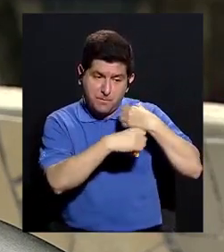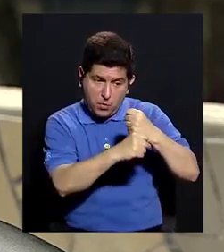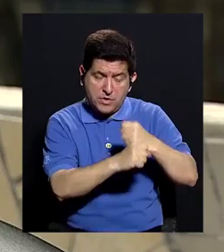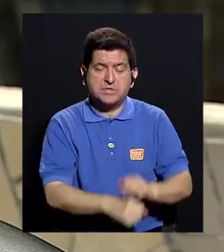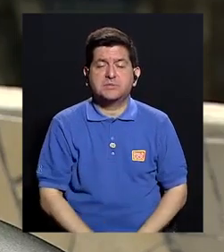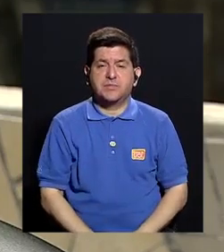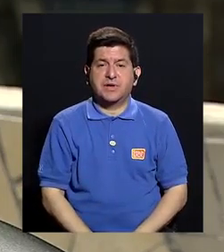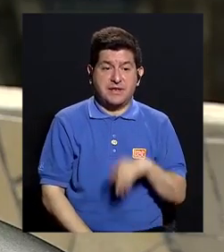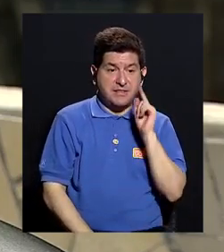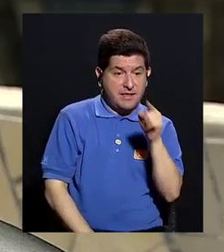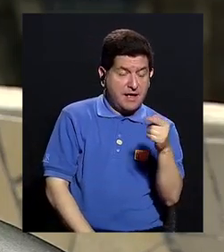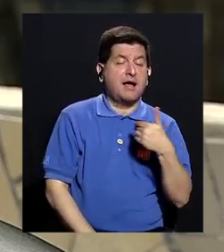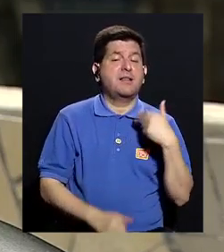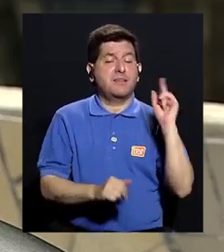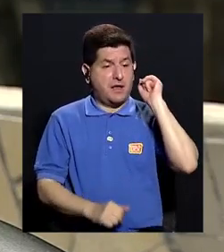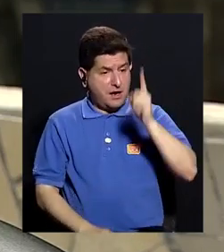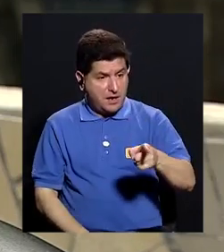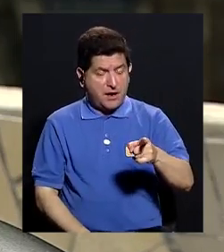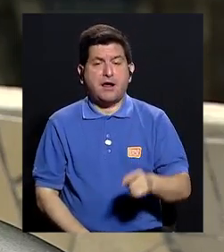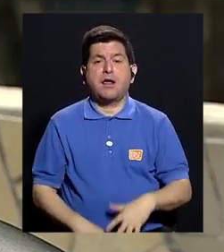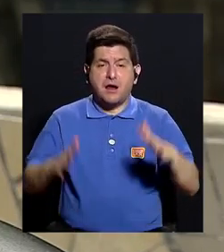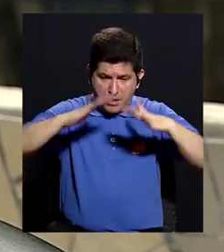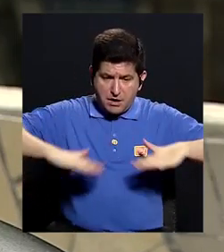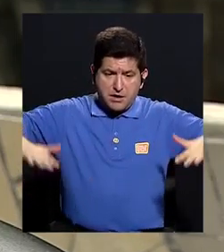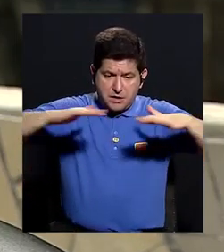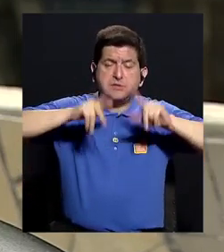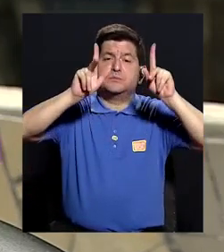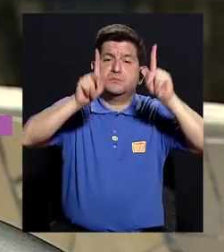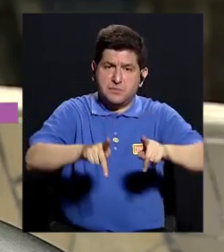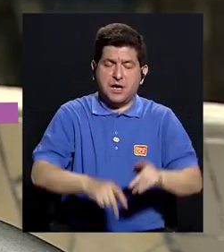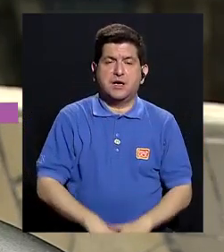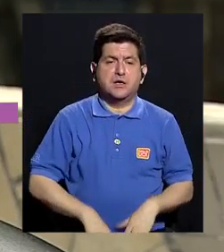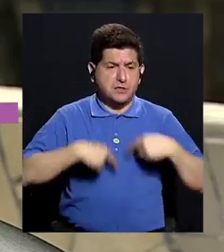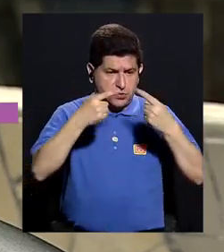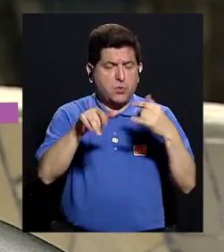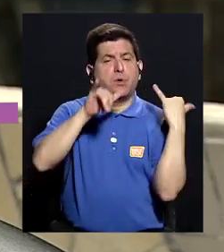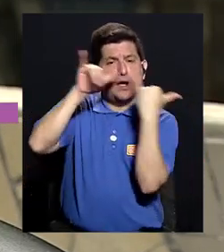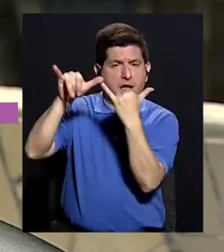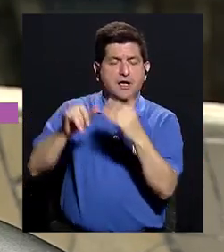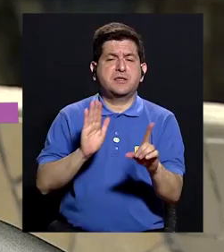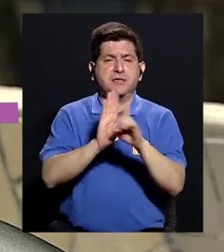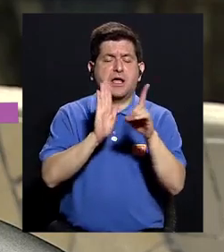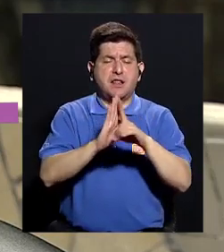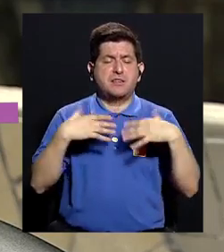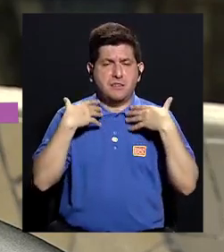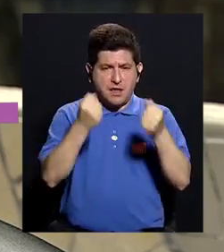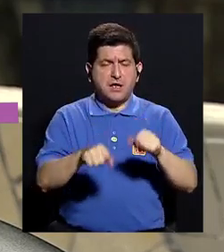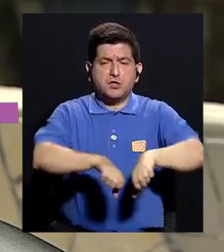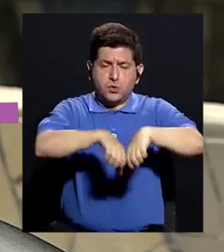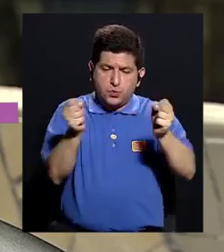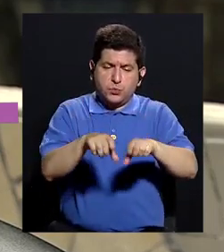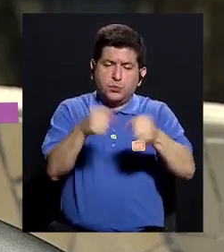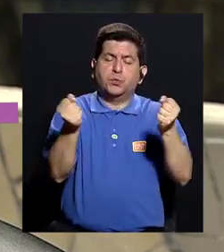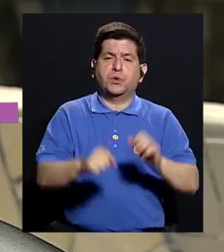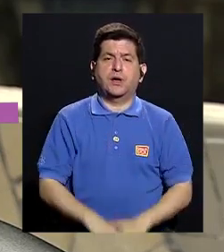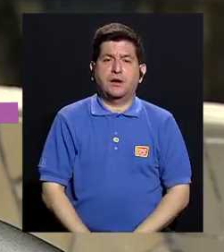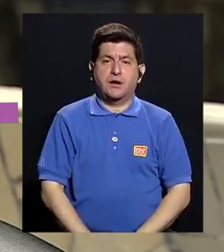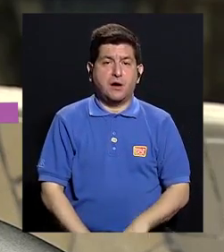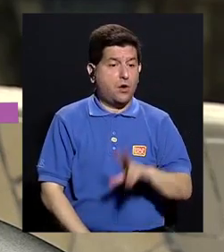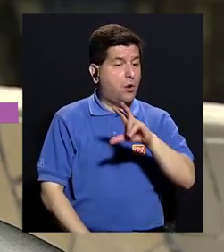municipalidad de los gobiernos locales tienen la obligación de tener espacios donde las personas vayan a denunciar que su derecho a la salud está siendo